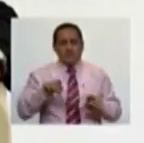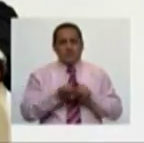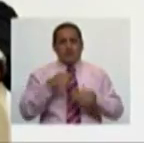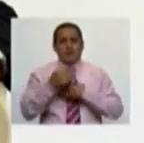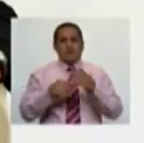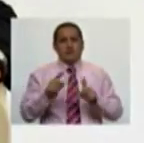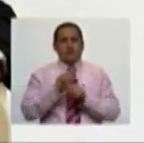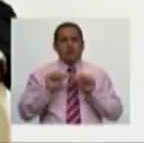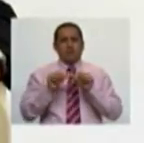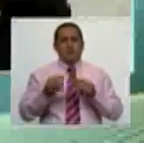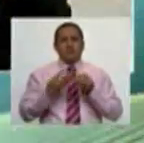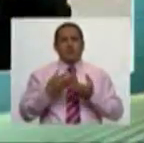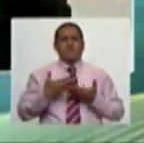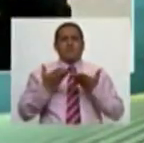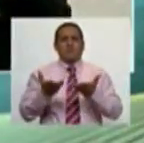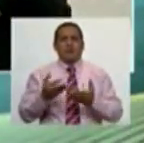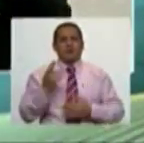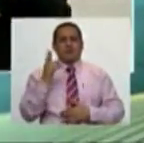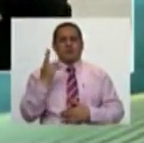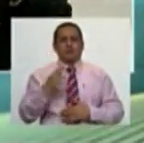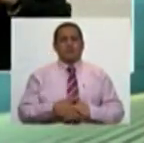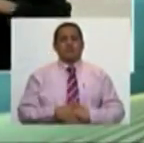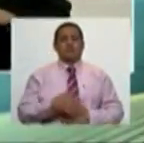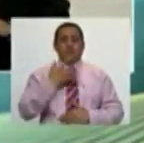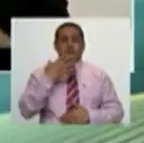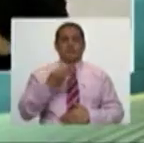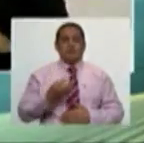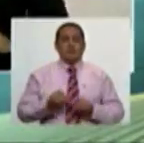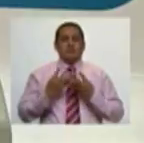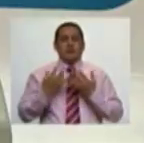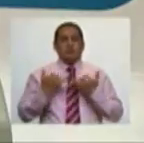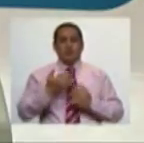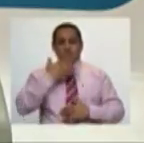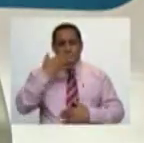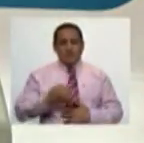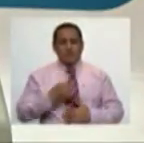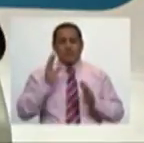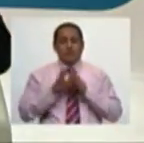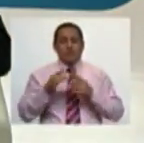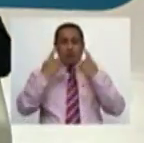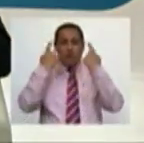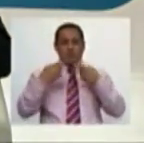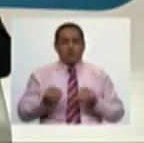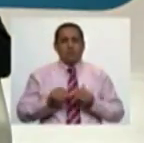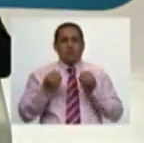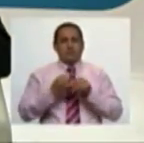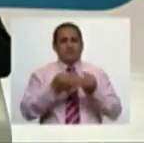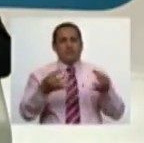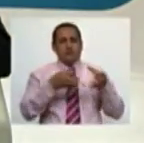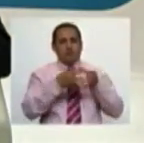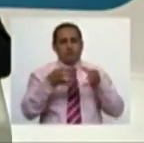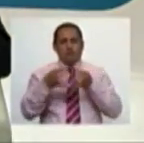La cifra negra no debe continuar porque favorece al delito. Ciertamente, ¿no? Ahora, es verdad que es un desafío, porque también